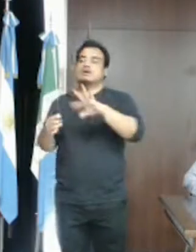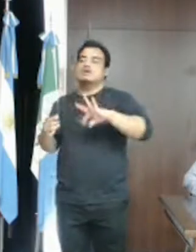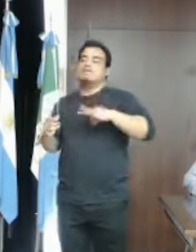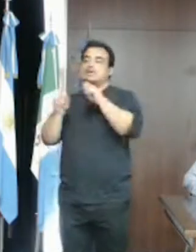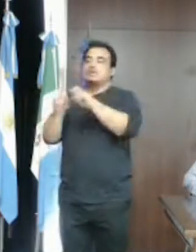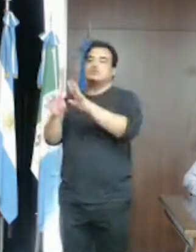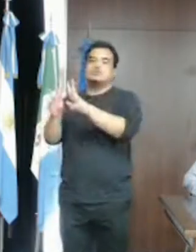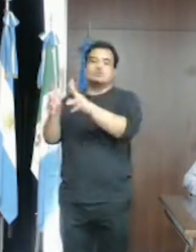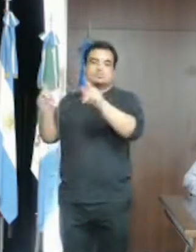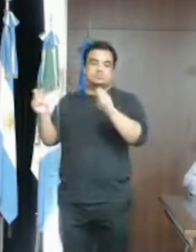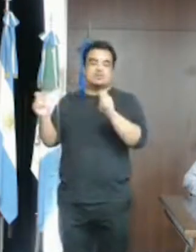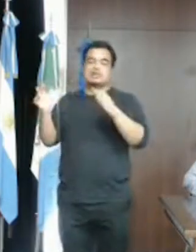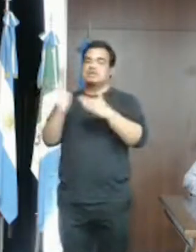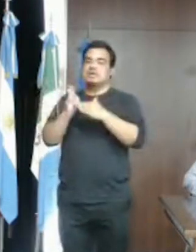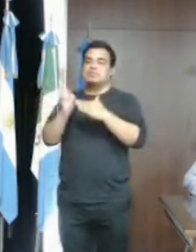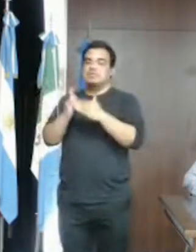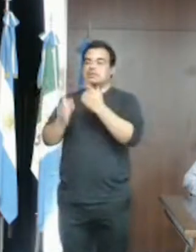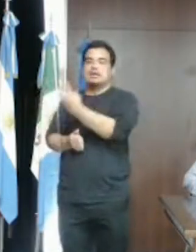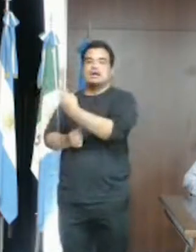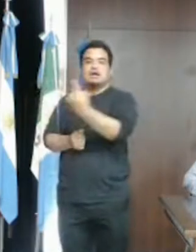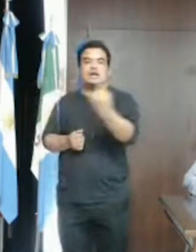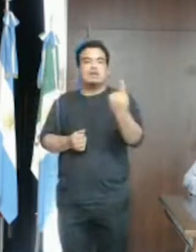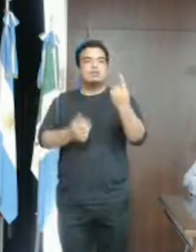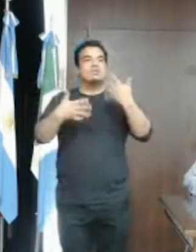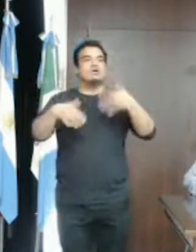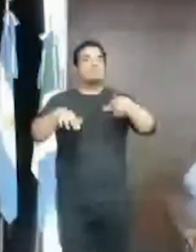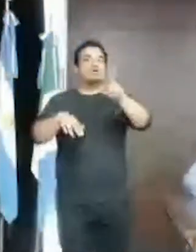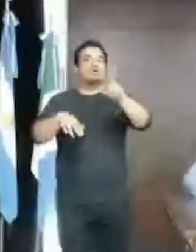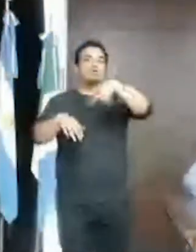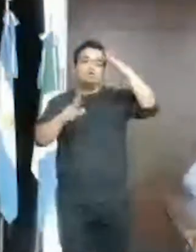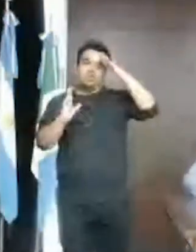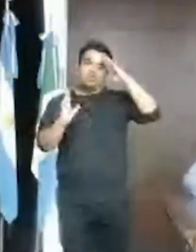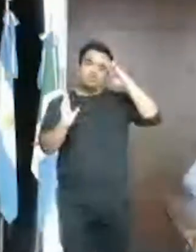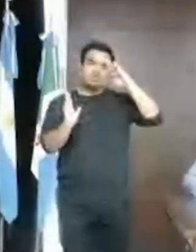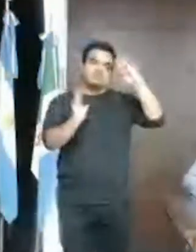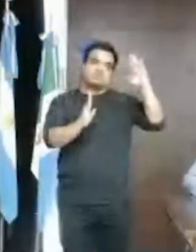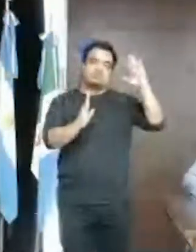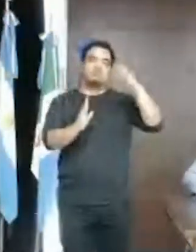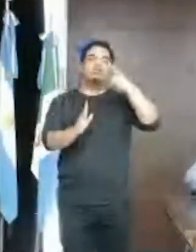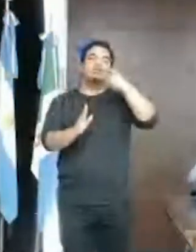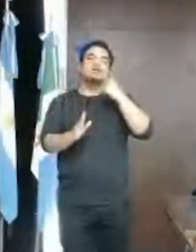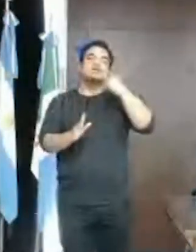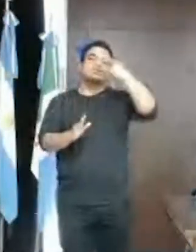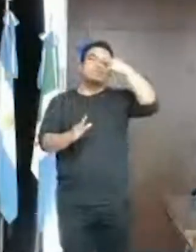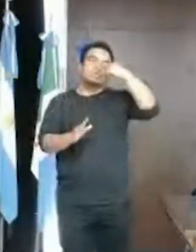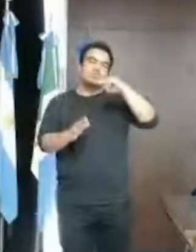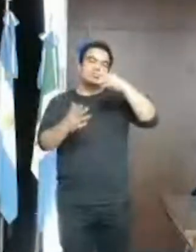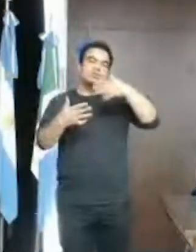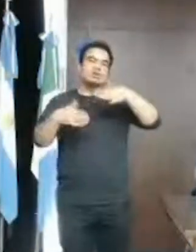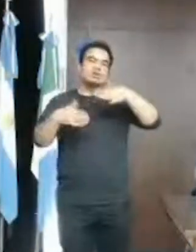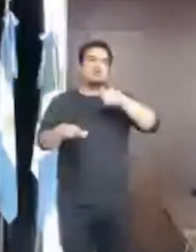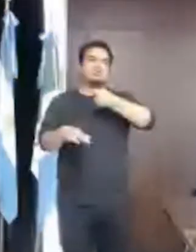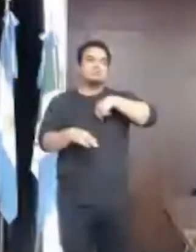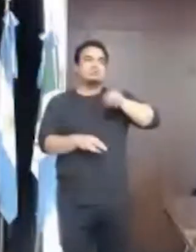que otro concepto triste que tenemos es, ay, llamemos al hijo que nunca quiso estar con él.